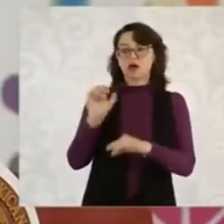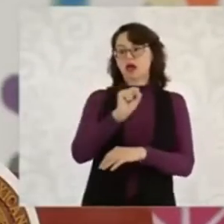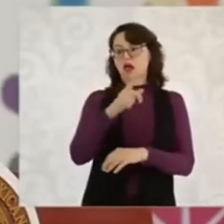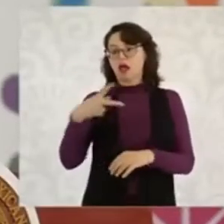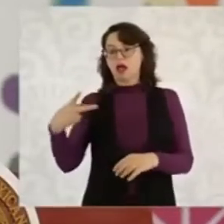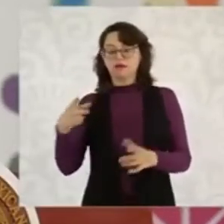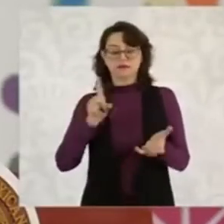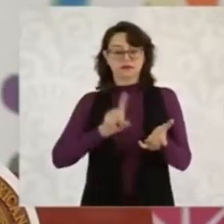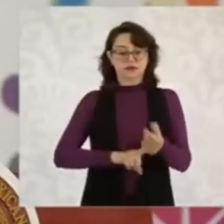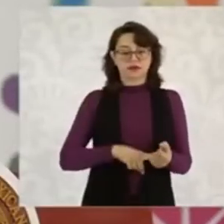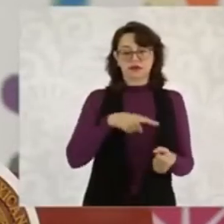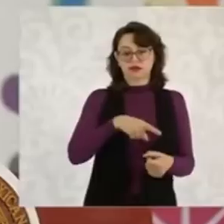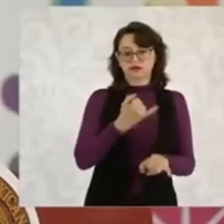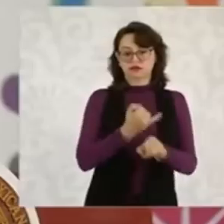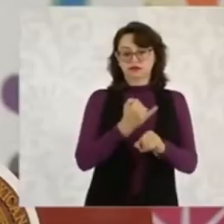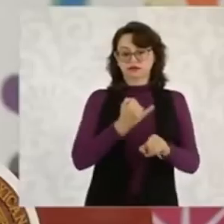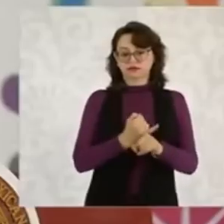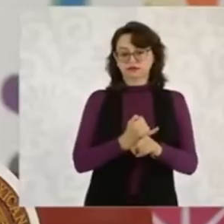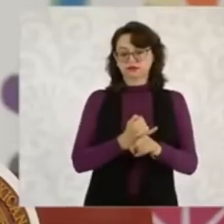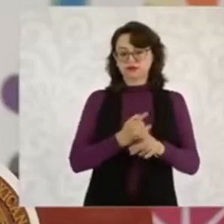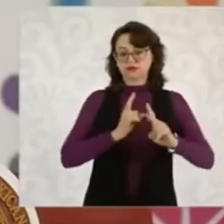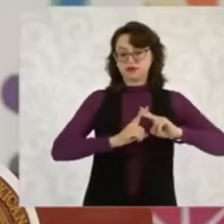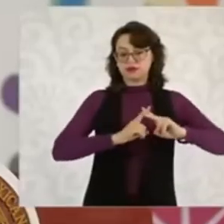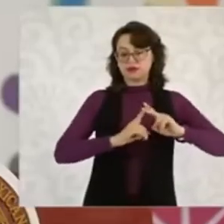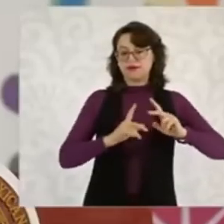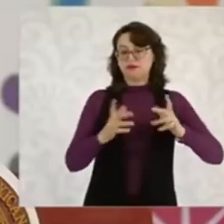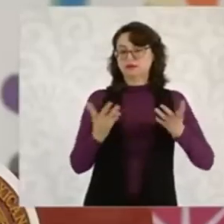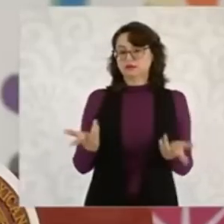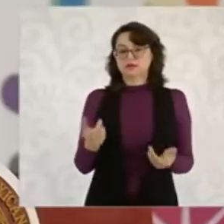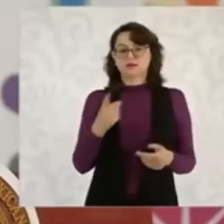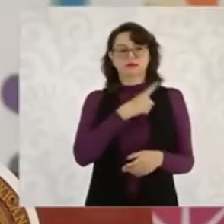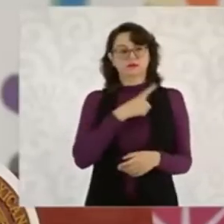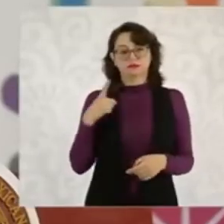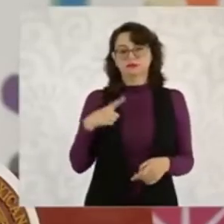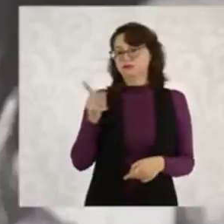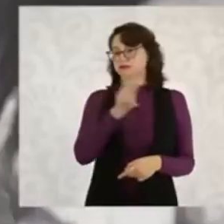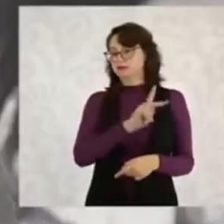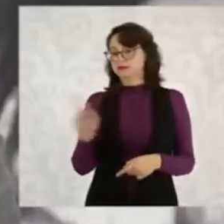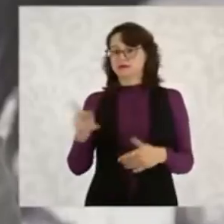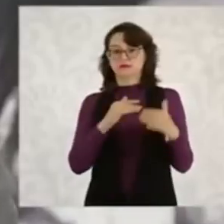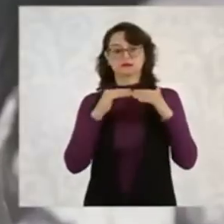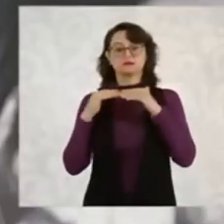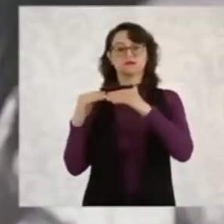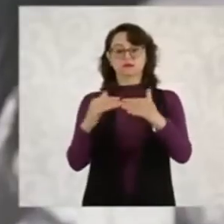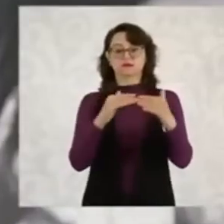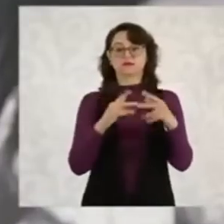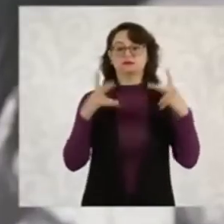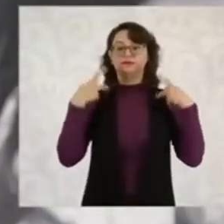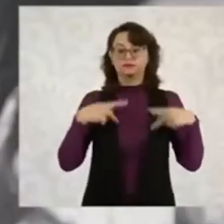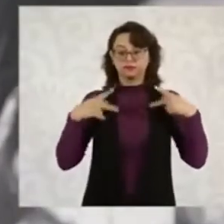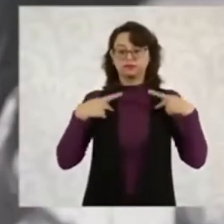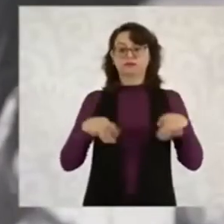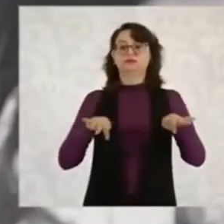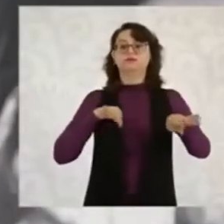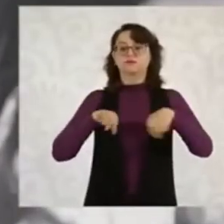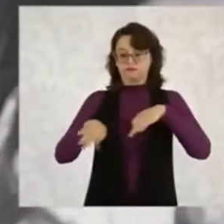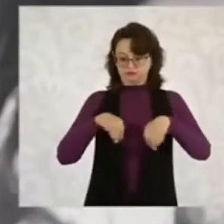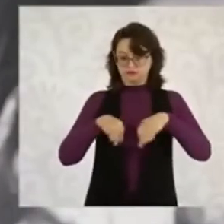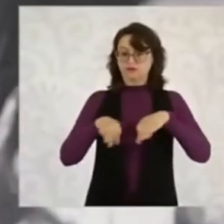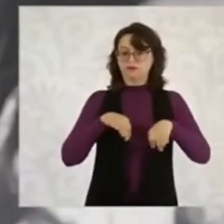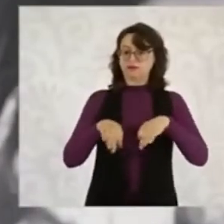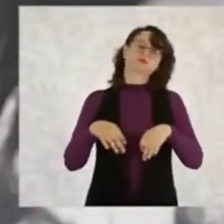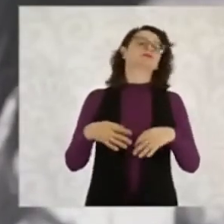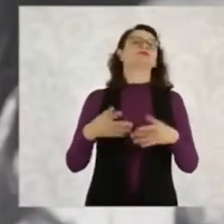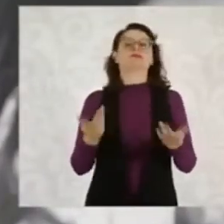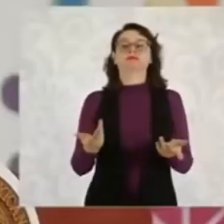importante, revisables por personas que puedan justamente atender a las personas trabajadoras, también otras